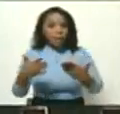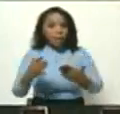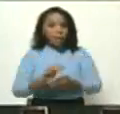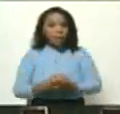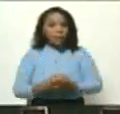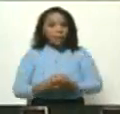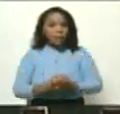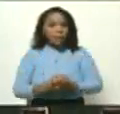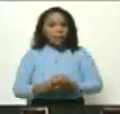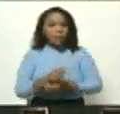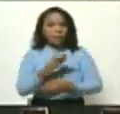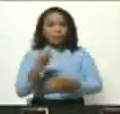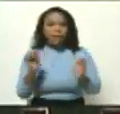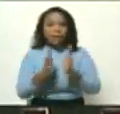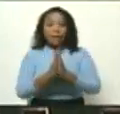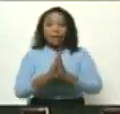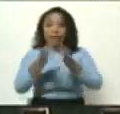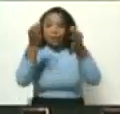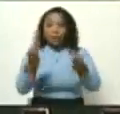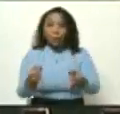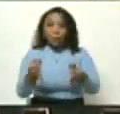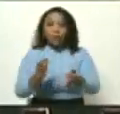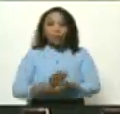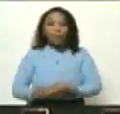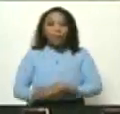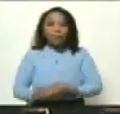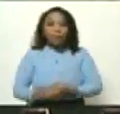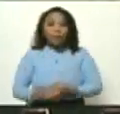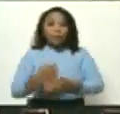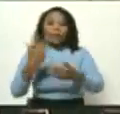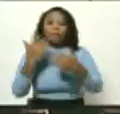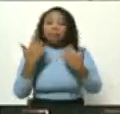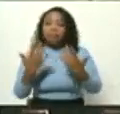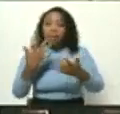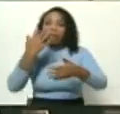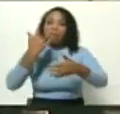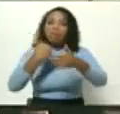Santa Segura y vamos a estar